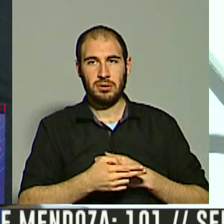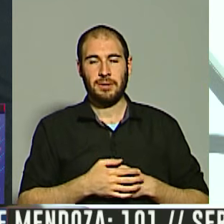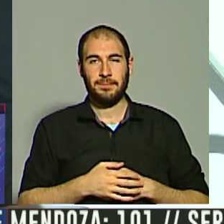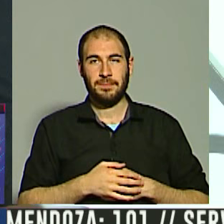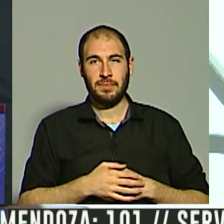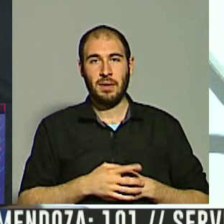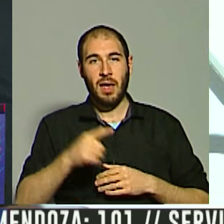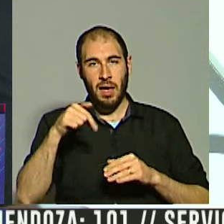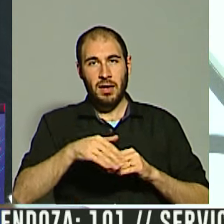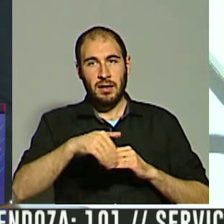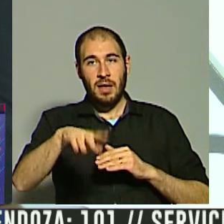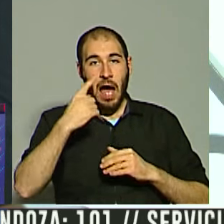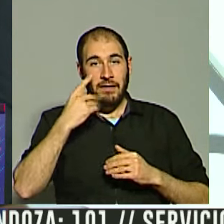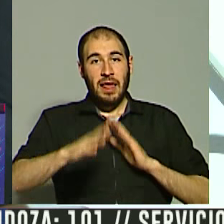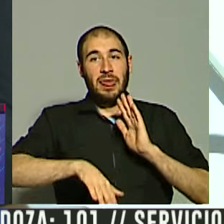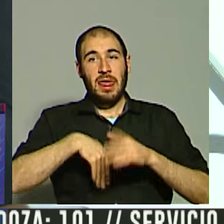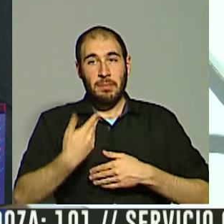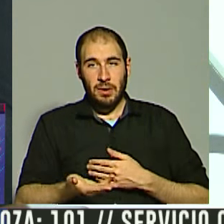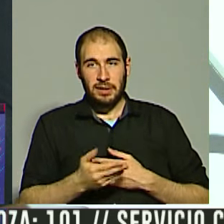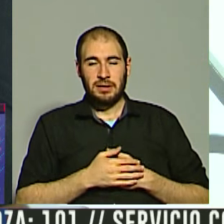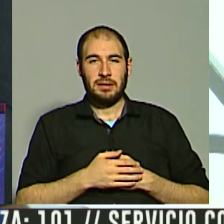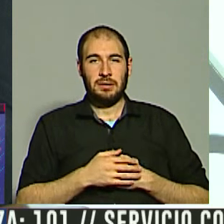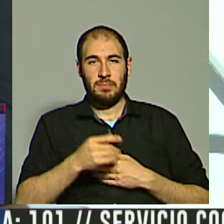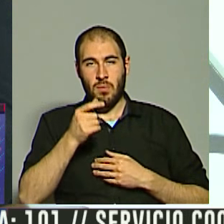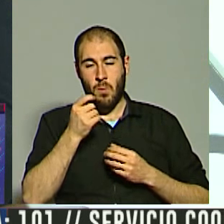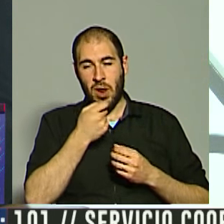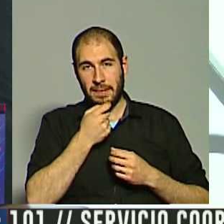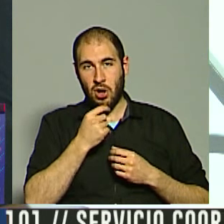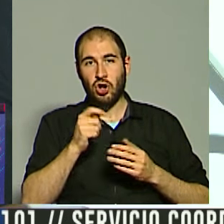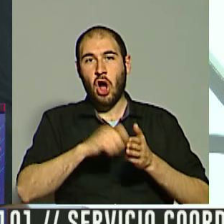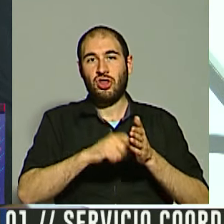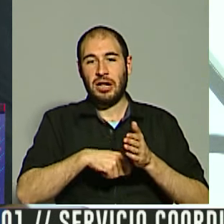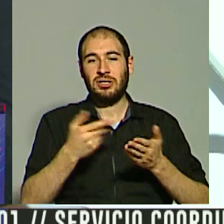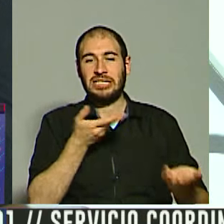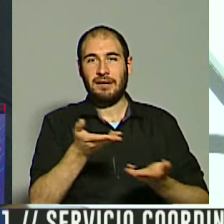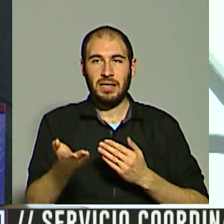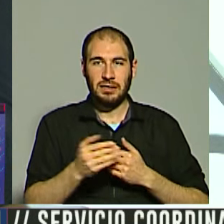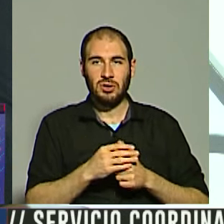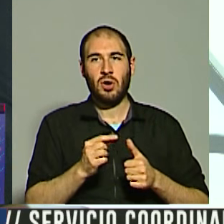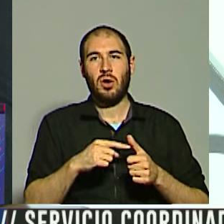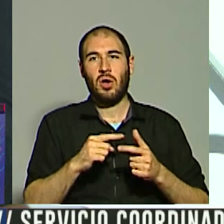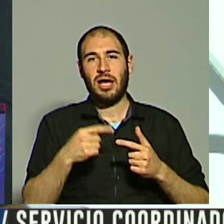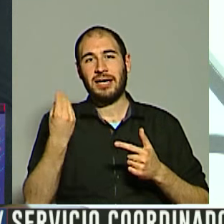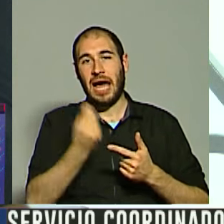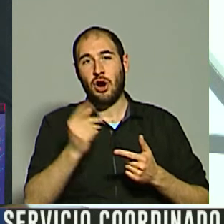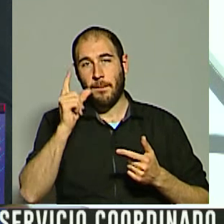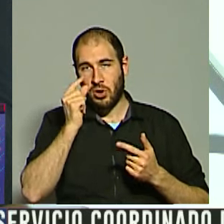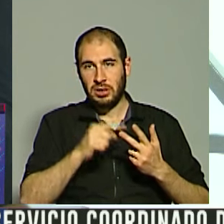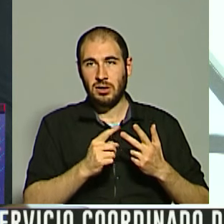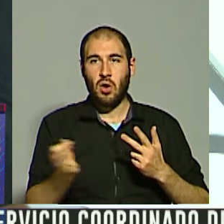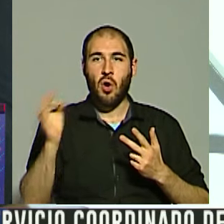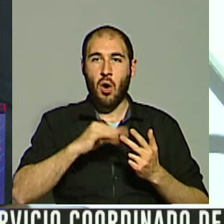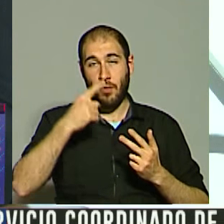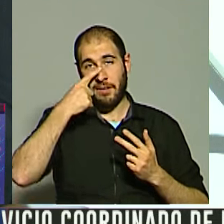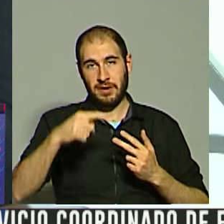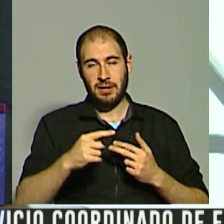y a partir de ahí ver después si se puede ir con respecto a contratos de locación, si se puede ir con cargos políticos o, en